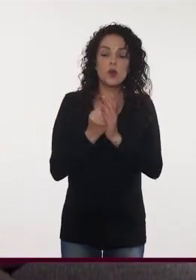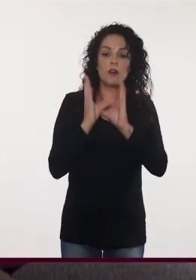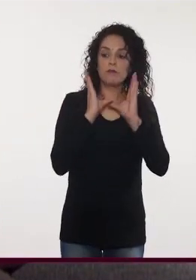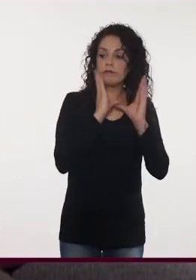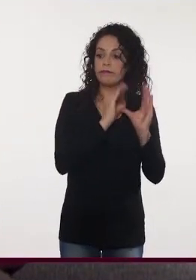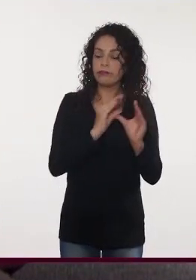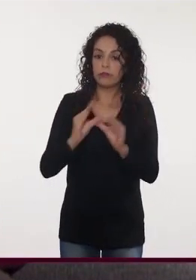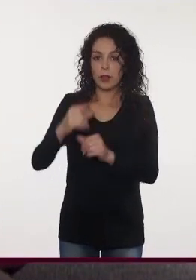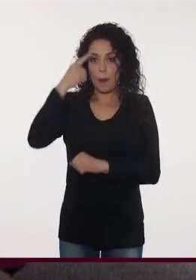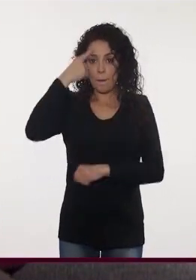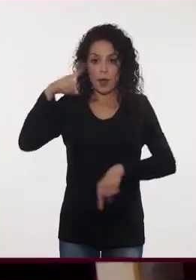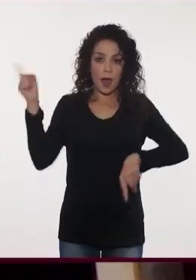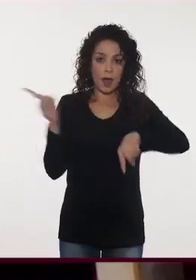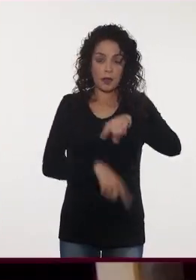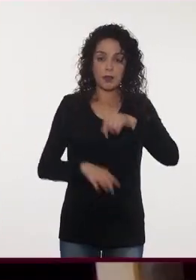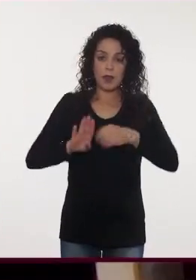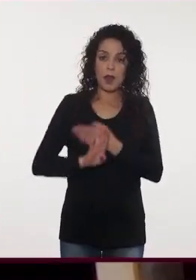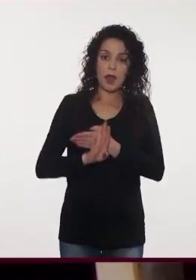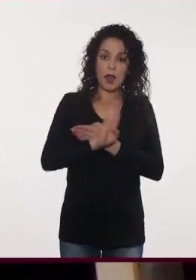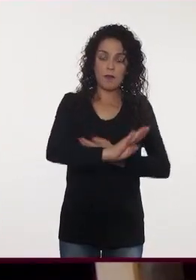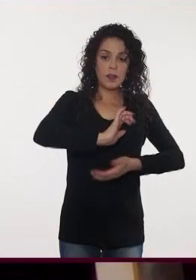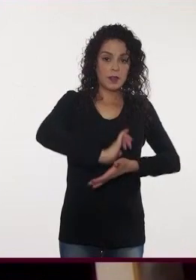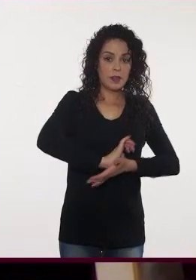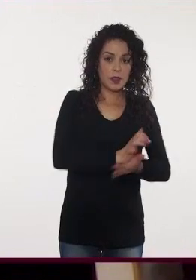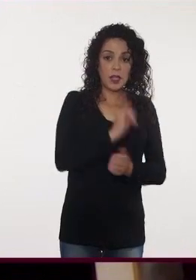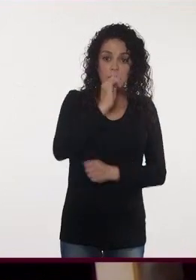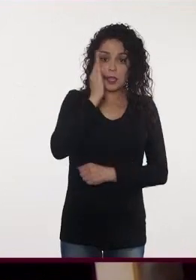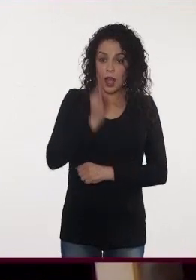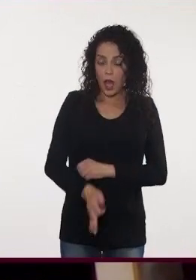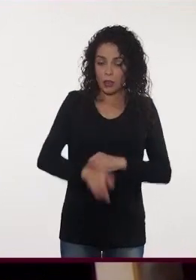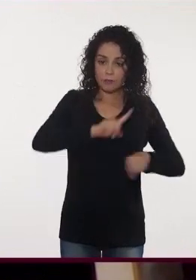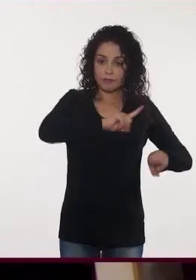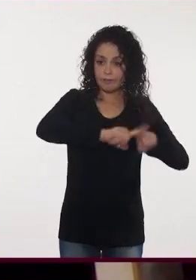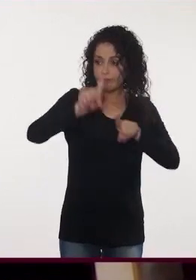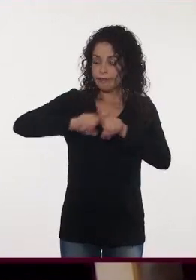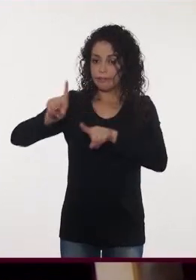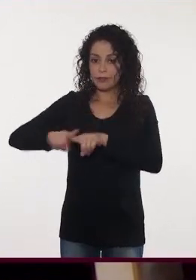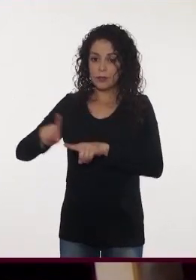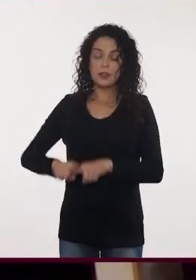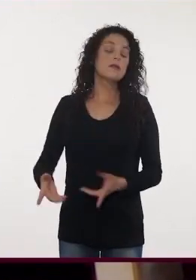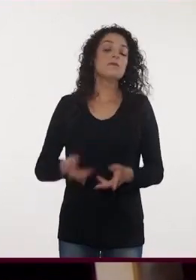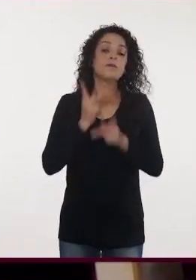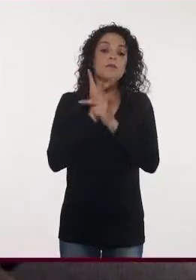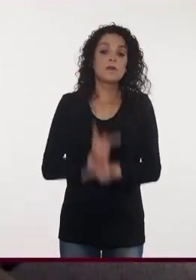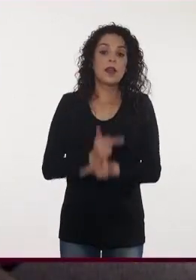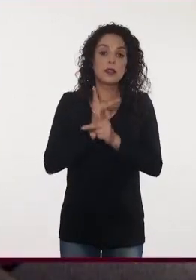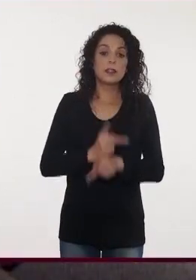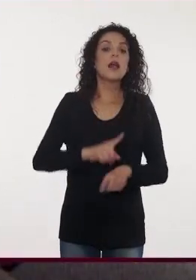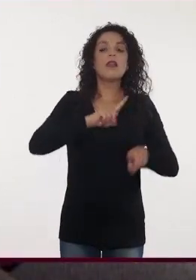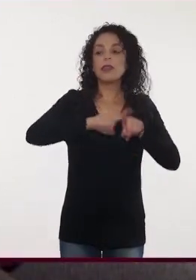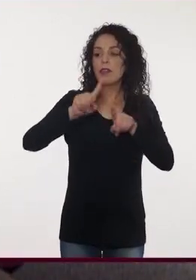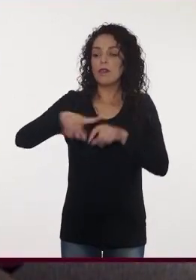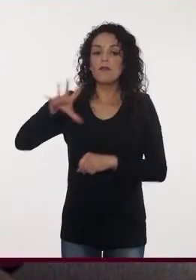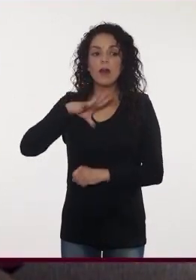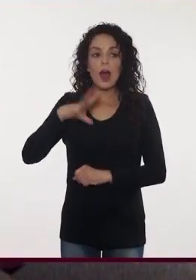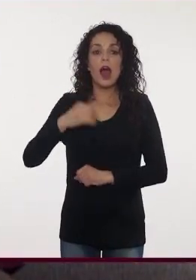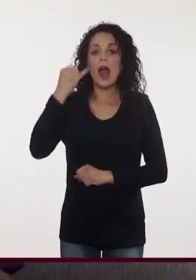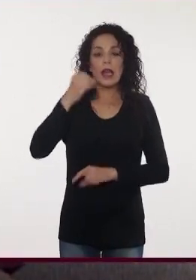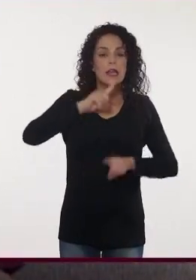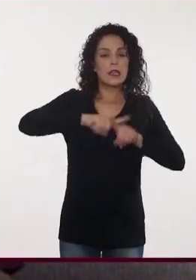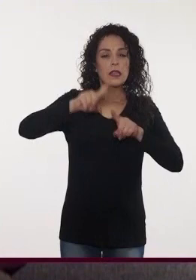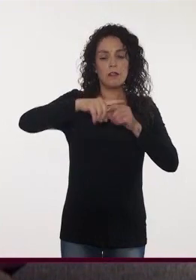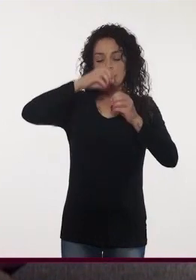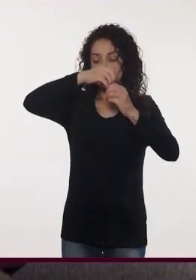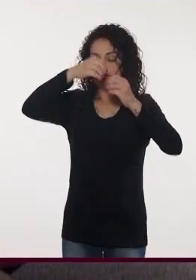de la no discriminación, aceptación de la diversidad, tolerancia a la diferencia y todos aquellos